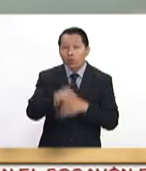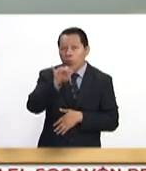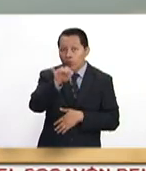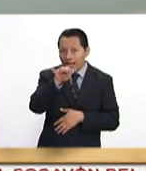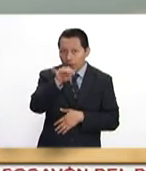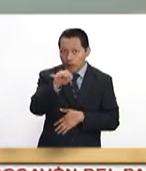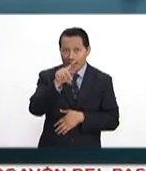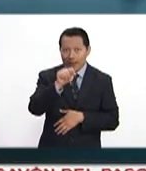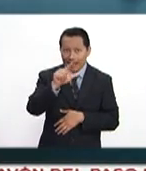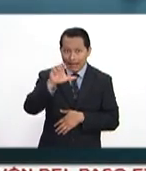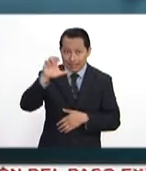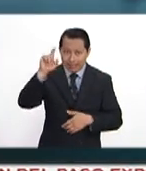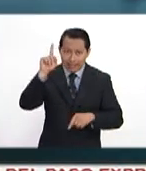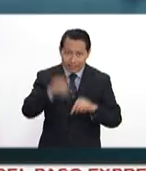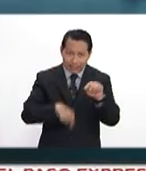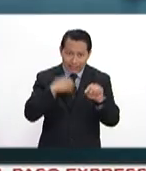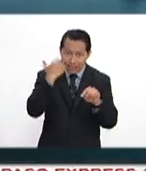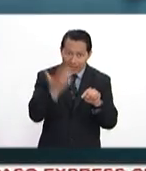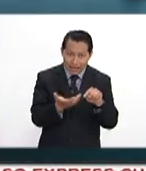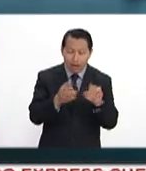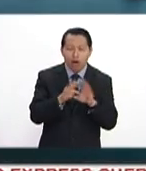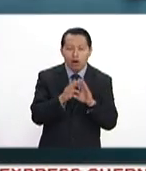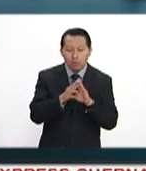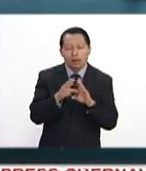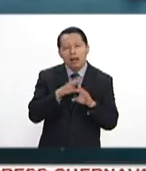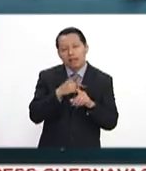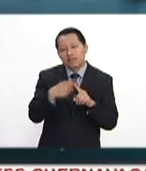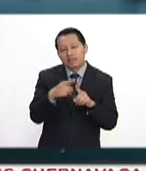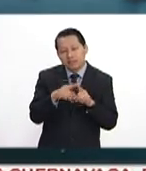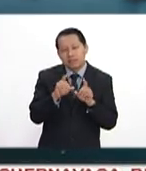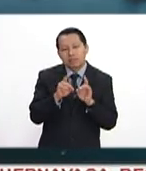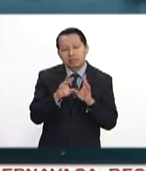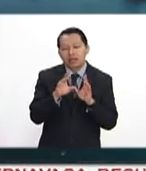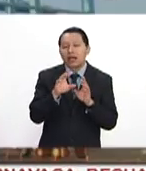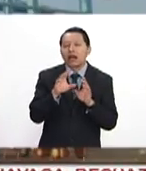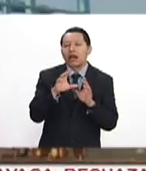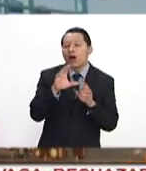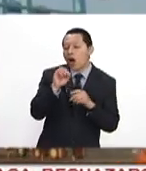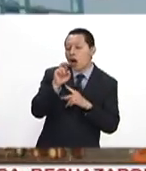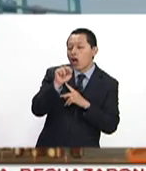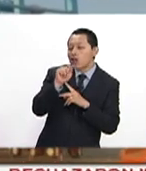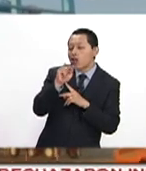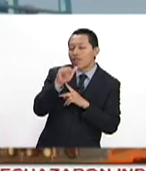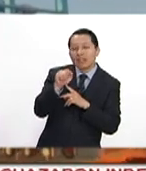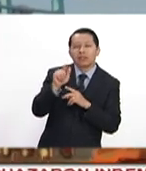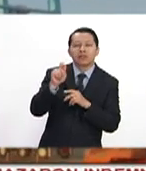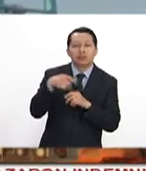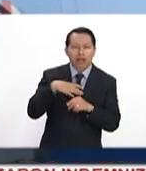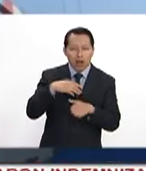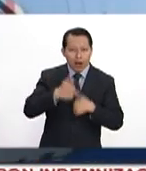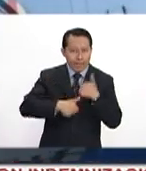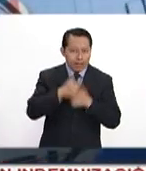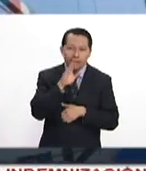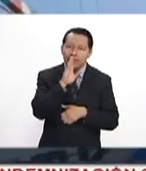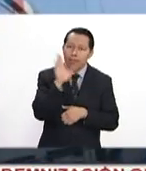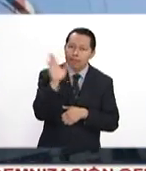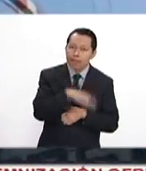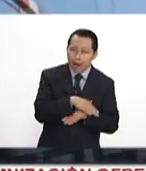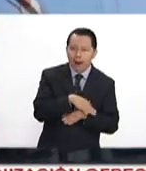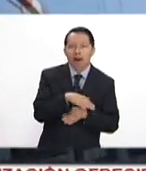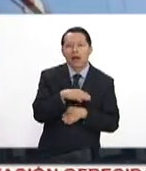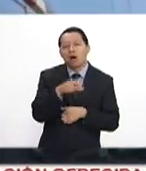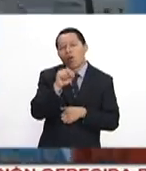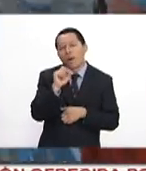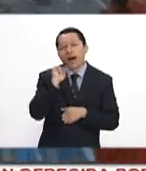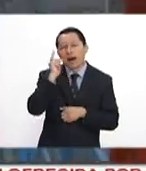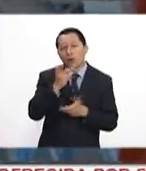del TLC, que tiene que ver con el mecanismo de controversias, es decir, cuando hay competencia desleal o alguna práctica que no